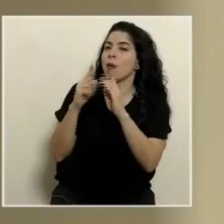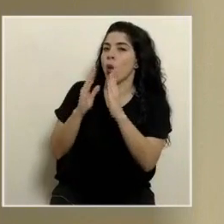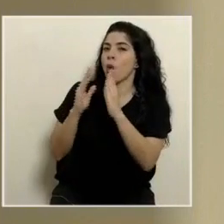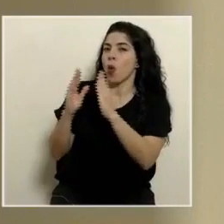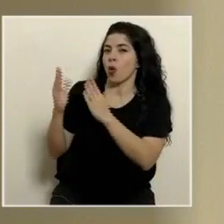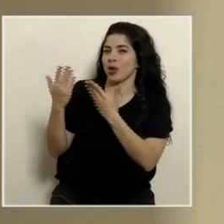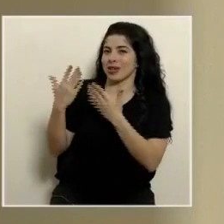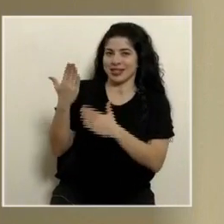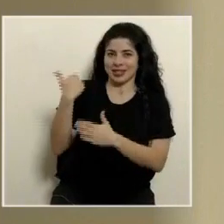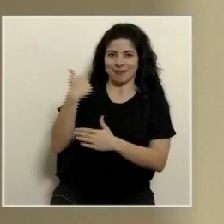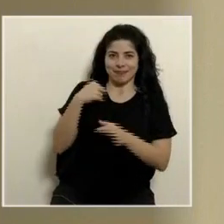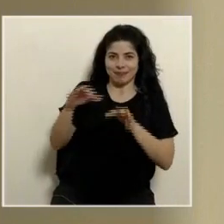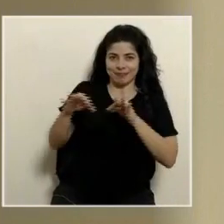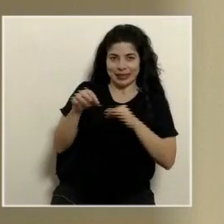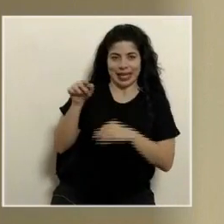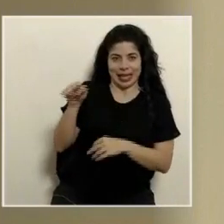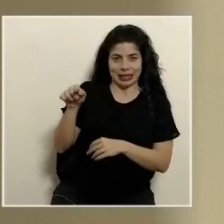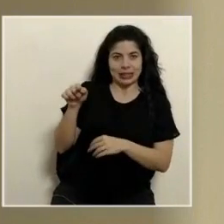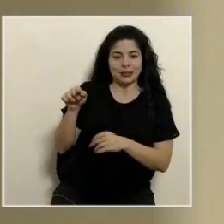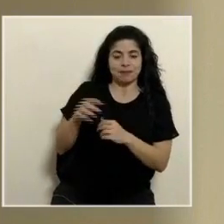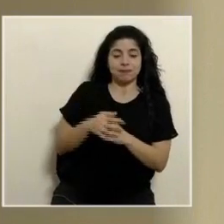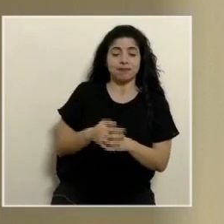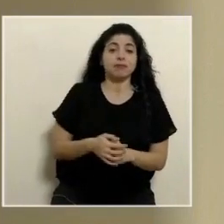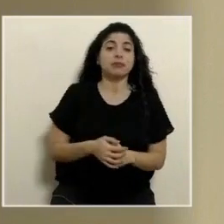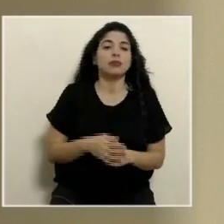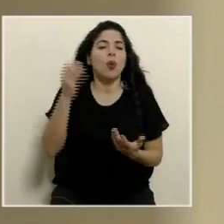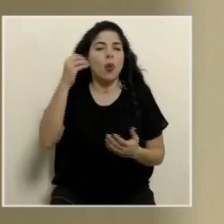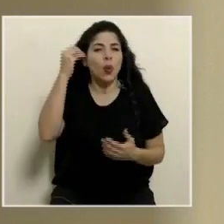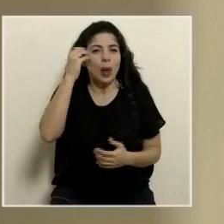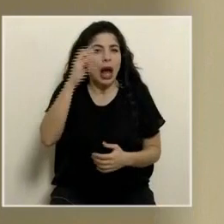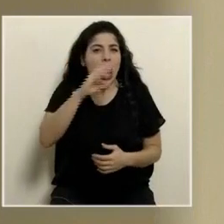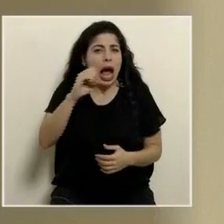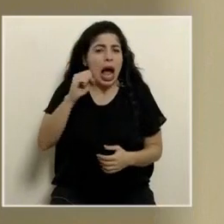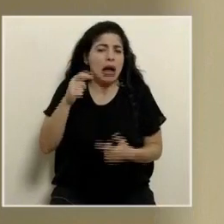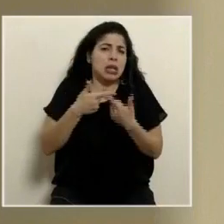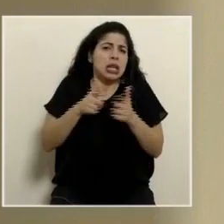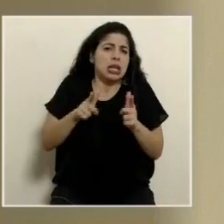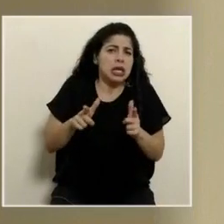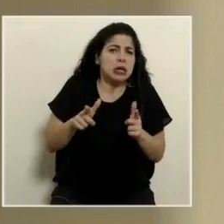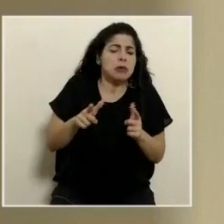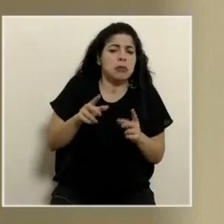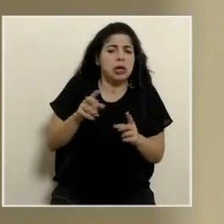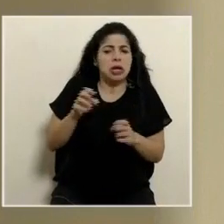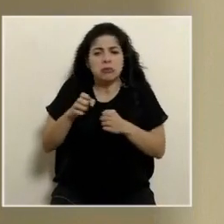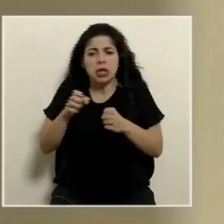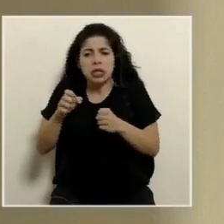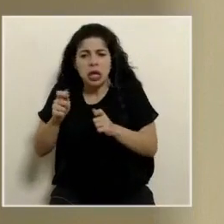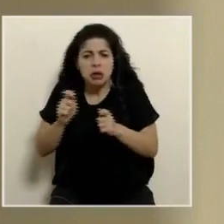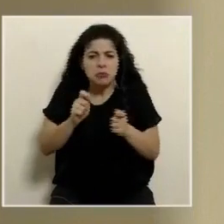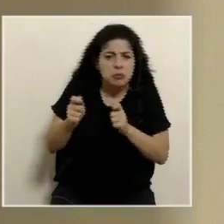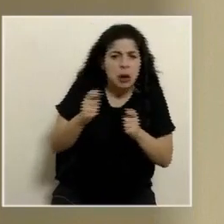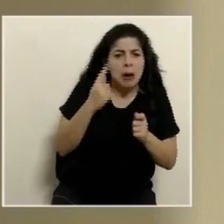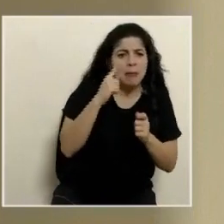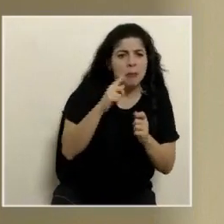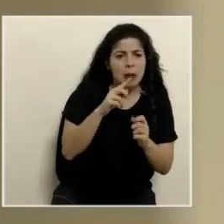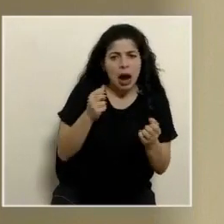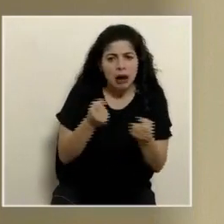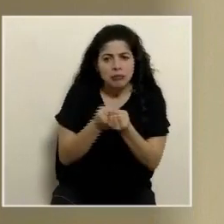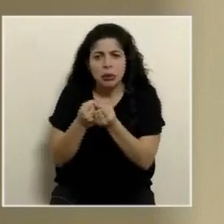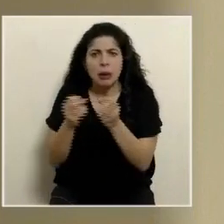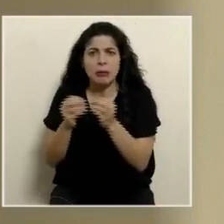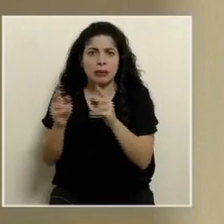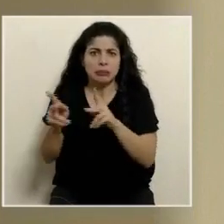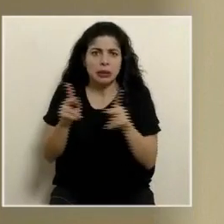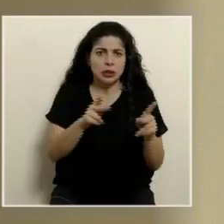de informar. Obviamente la caja tendrá libertad de implementar estrategias específicas para abarcar mayor cantidad de población en